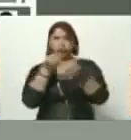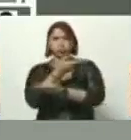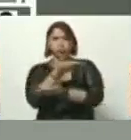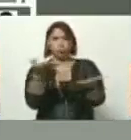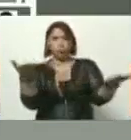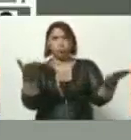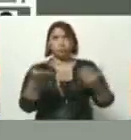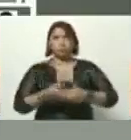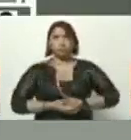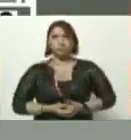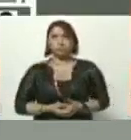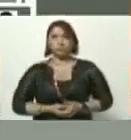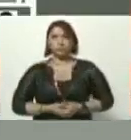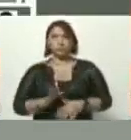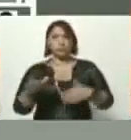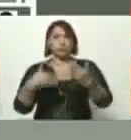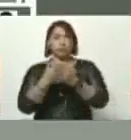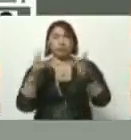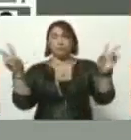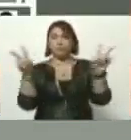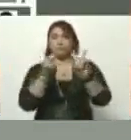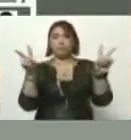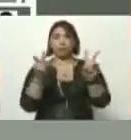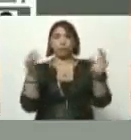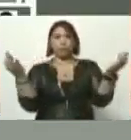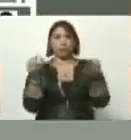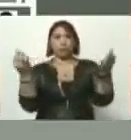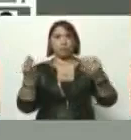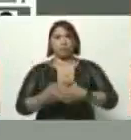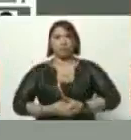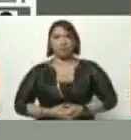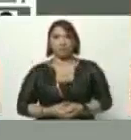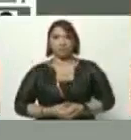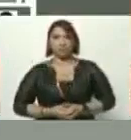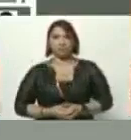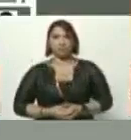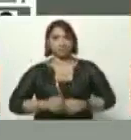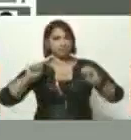todas. ¡Hasta la victoria siempre!